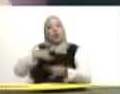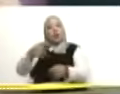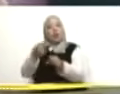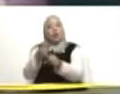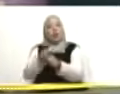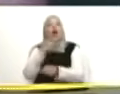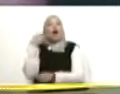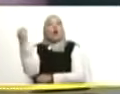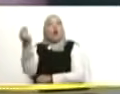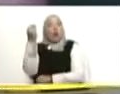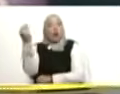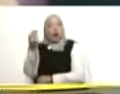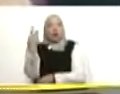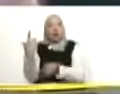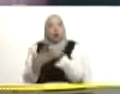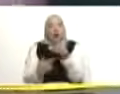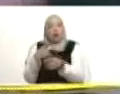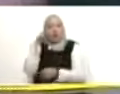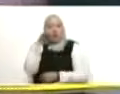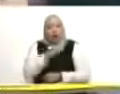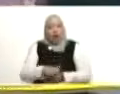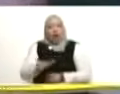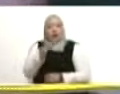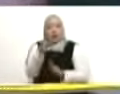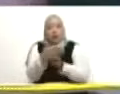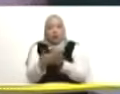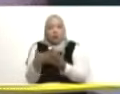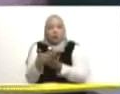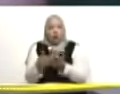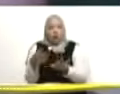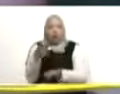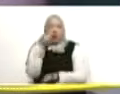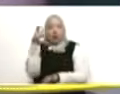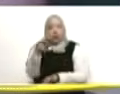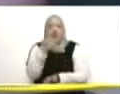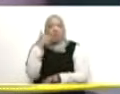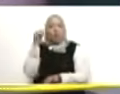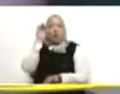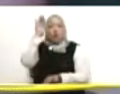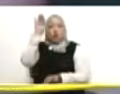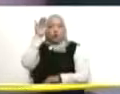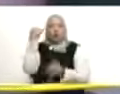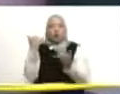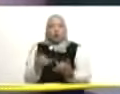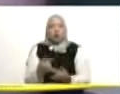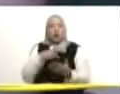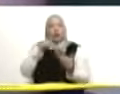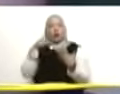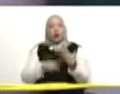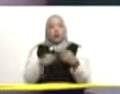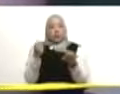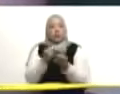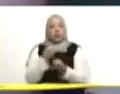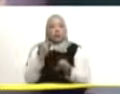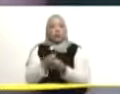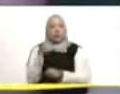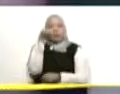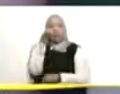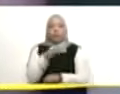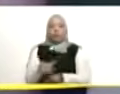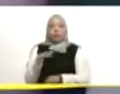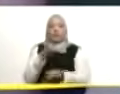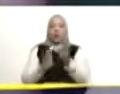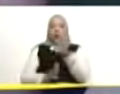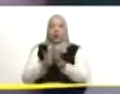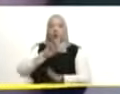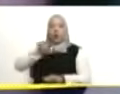juventud puesta en la creación de soluciones para proyectar un mejor futuro, y es la hora de premiar esa inteligencia y la innovación